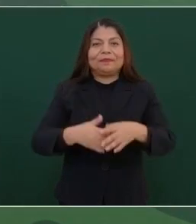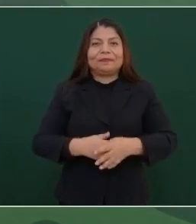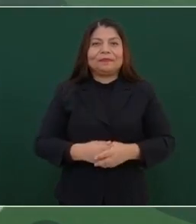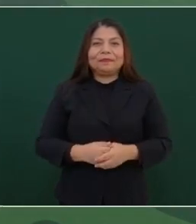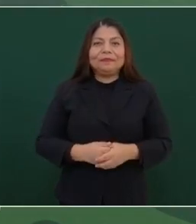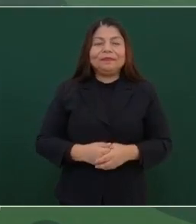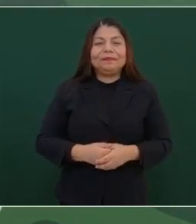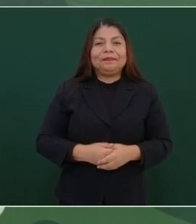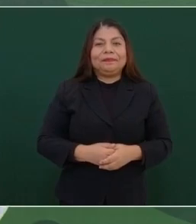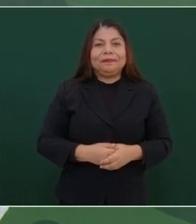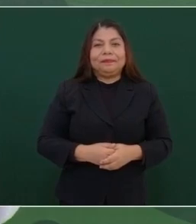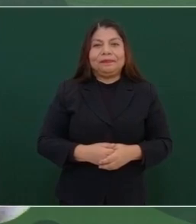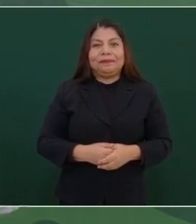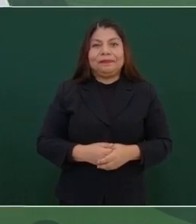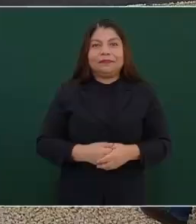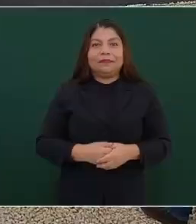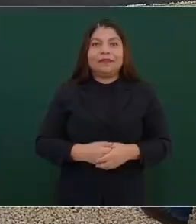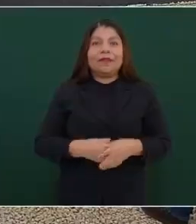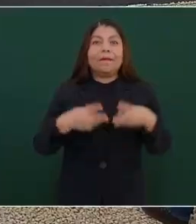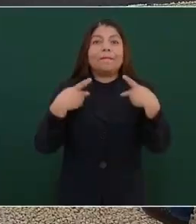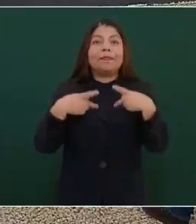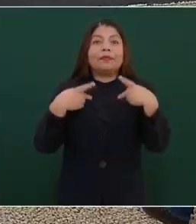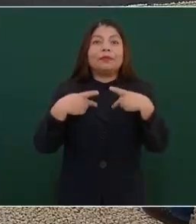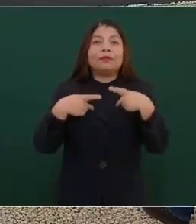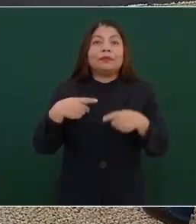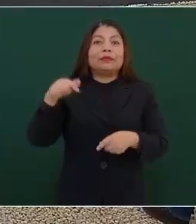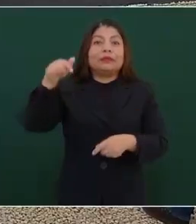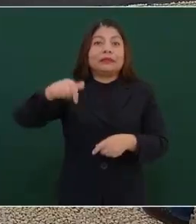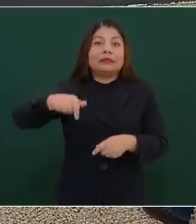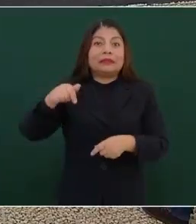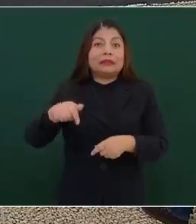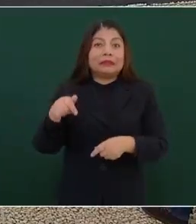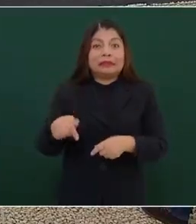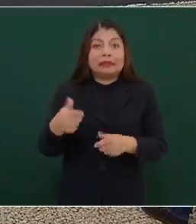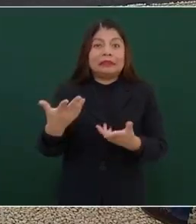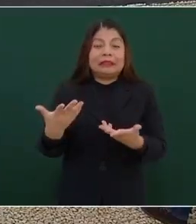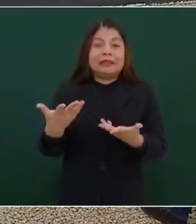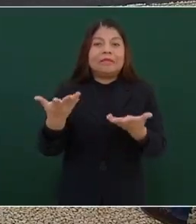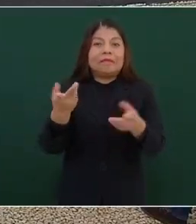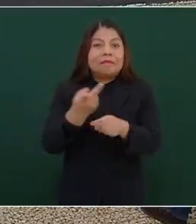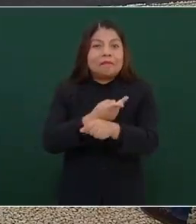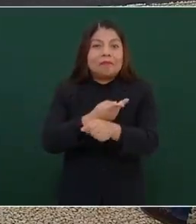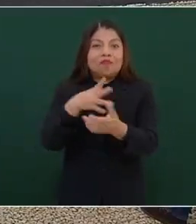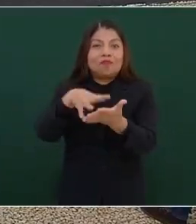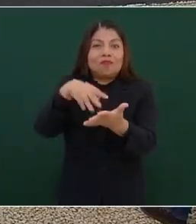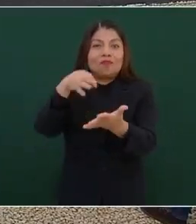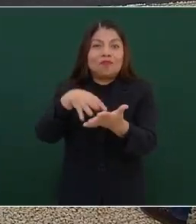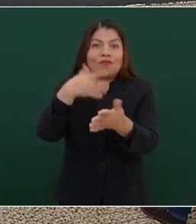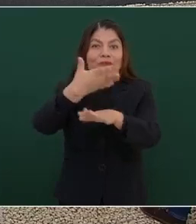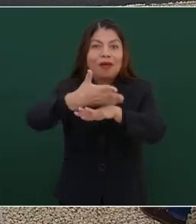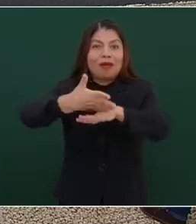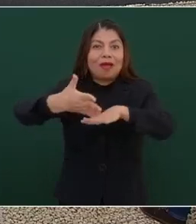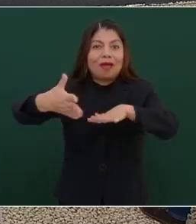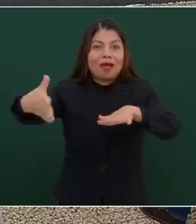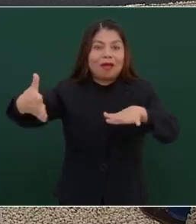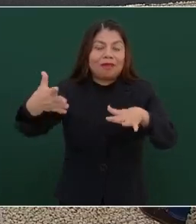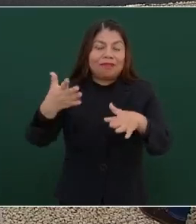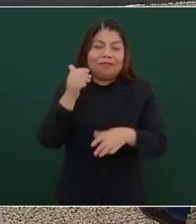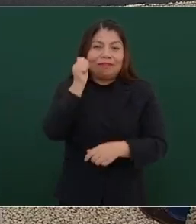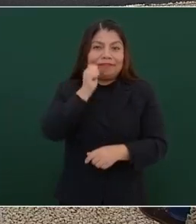siempre cubierta de polvo blanco. Bueno, esto es lo que se está haciendo.